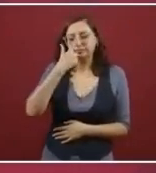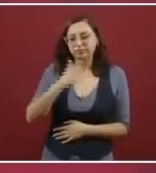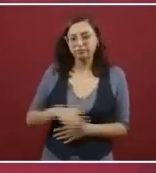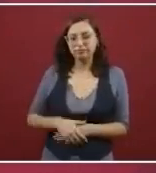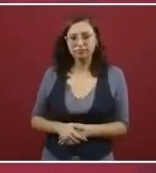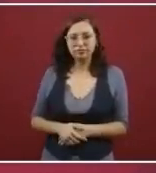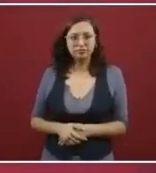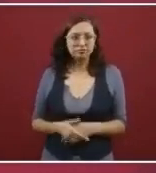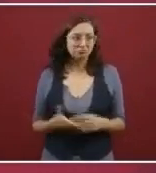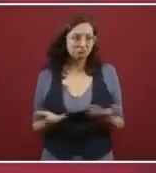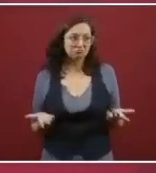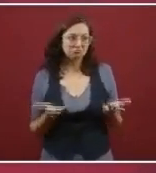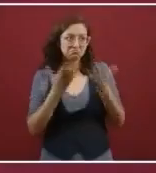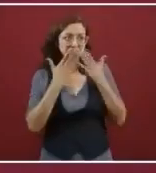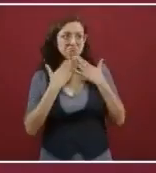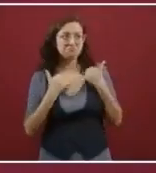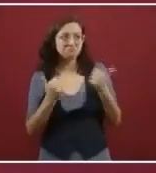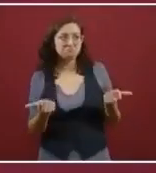no tenemos